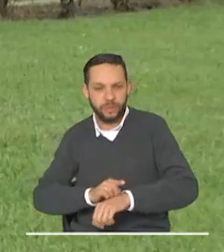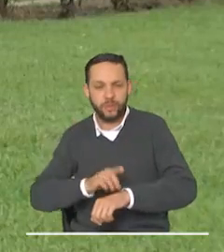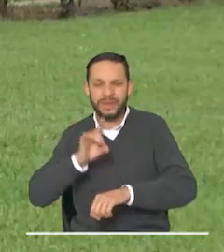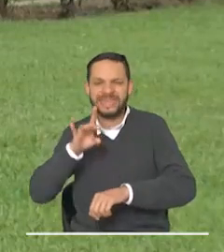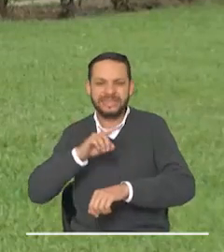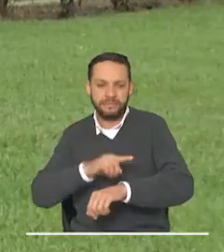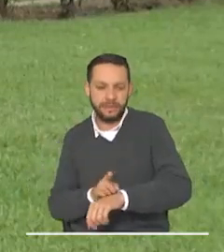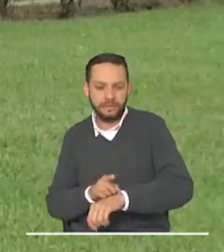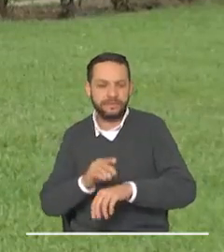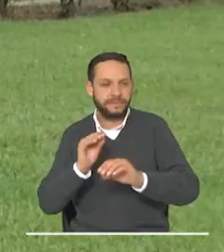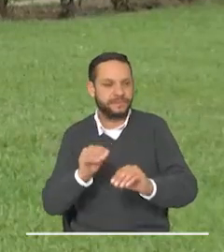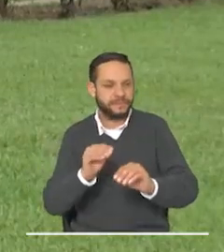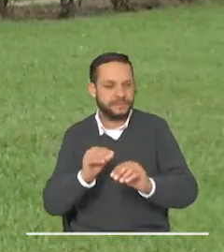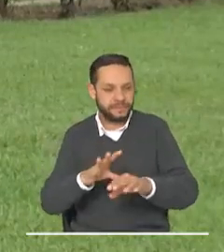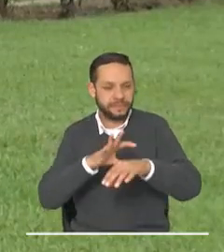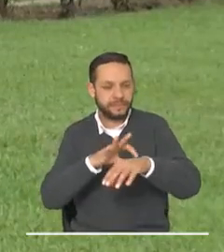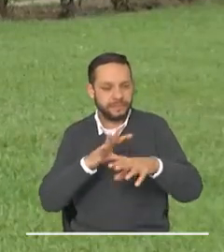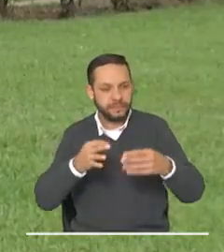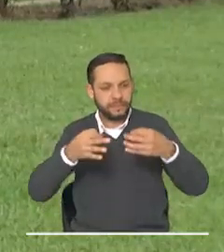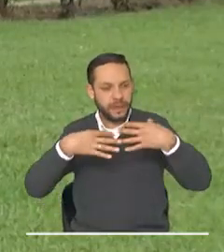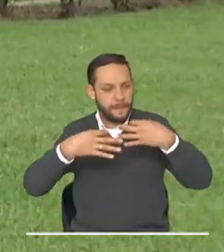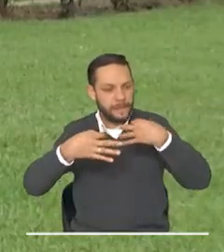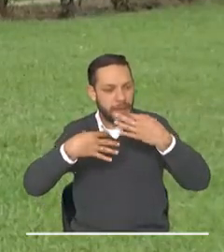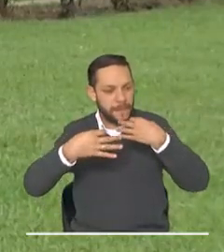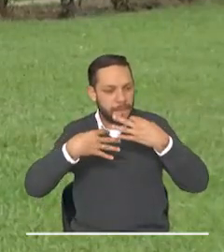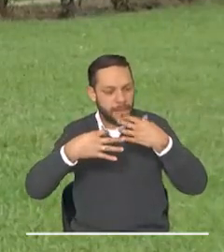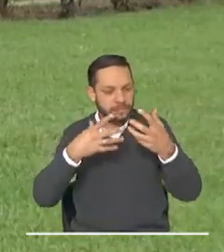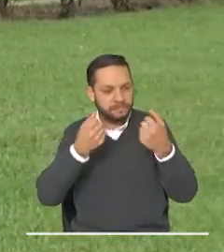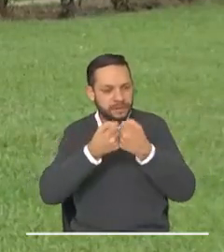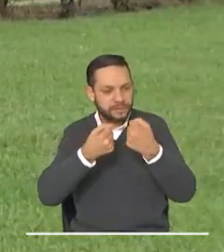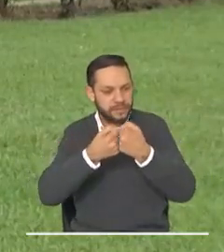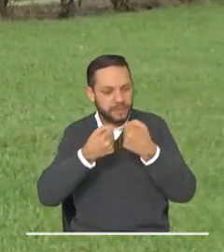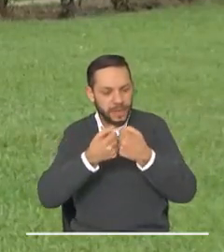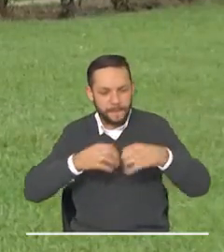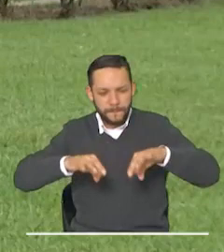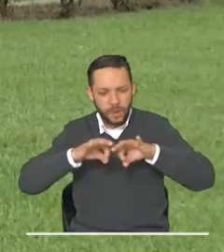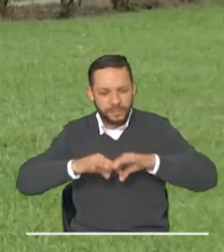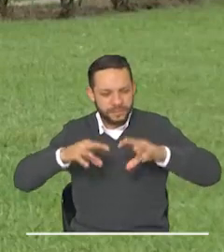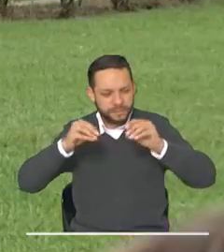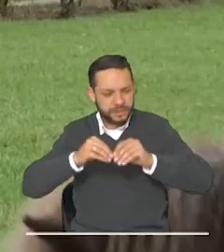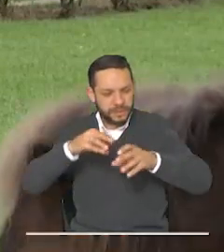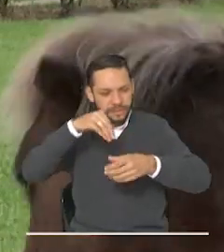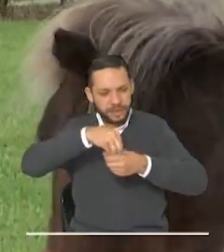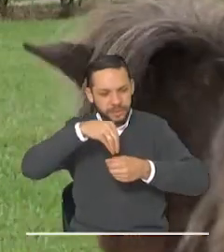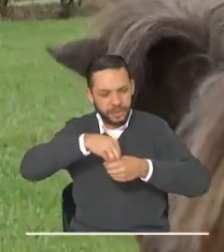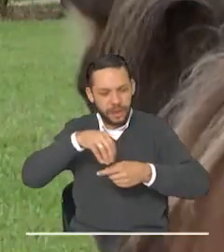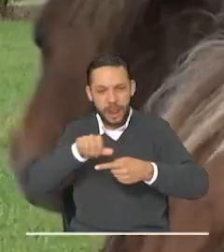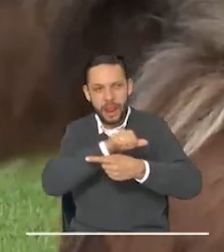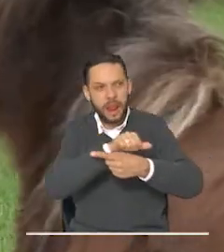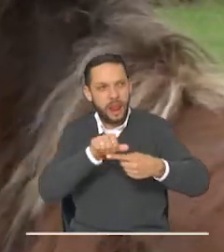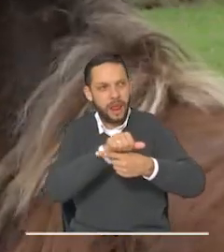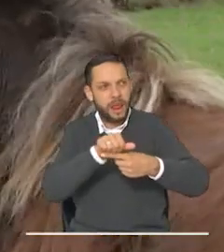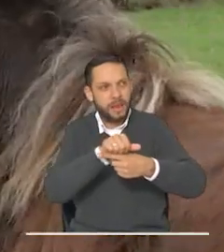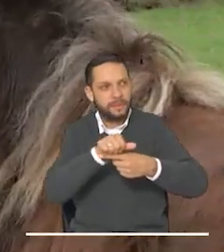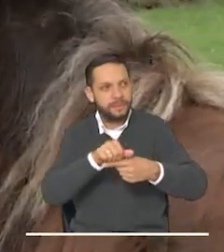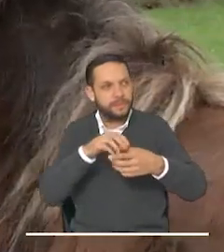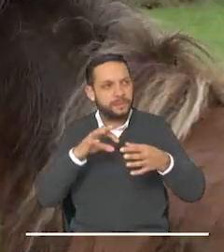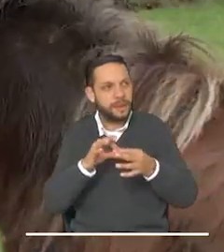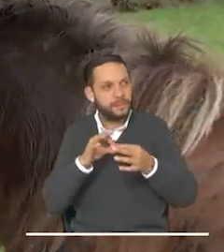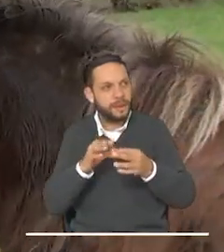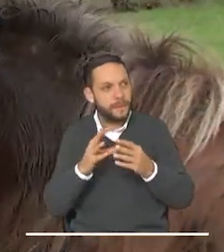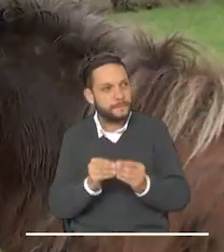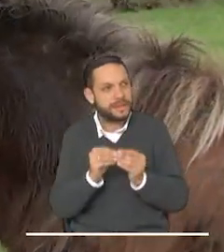sino que realmente se les haga un acompañamiento un acompañamiento interdisciplinar y multidisciplinar además